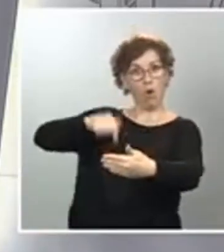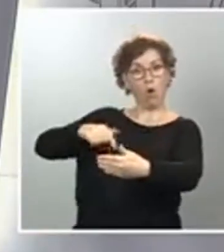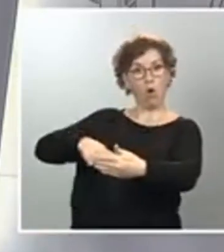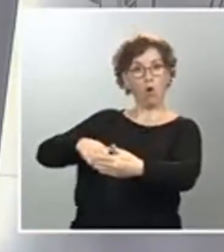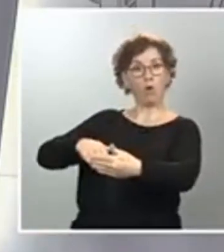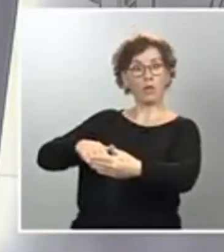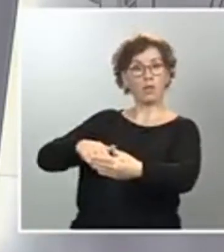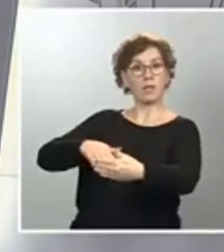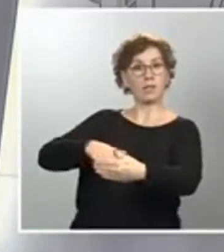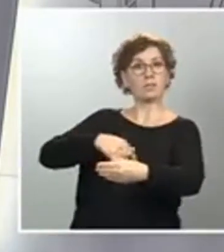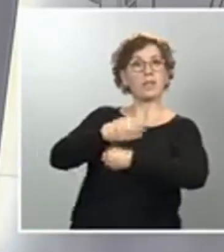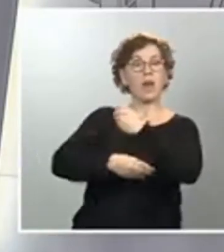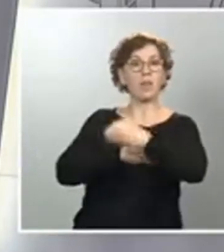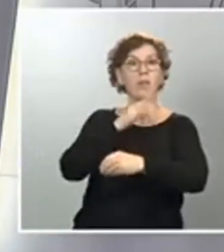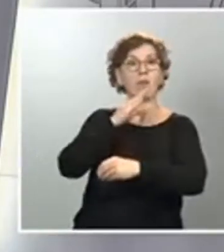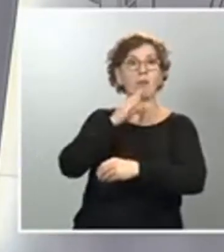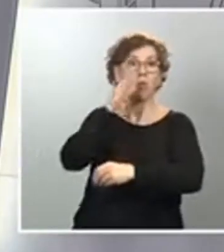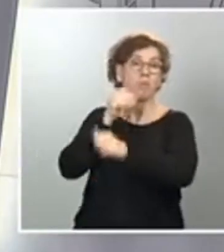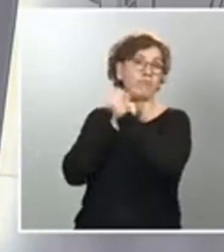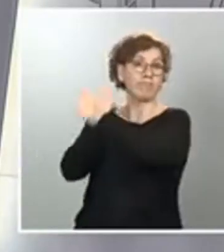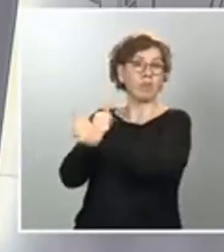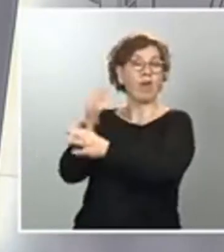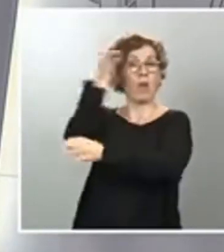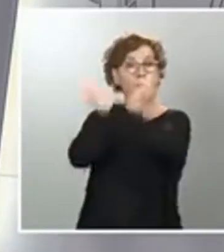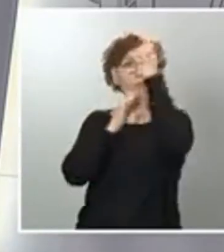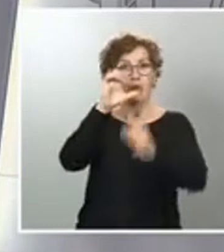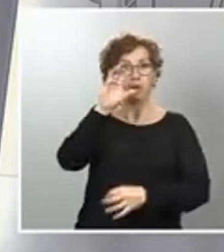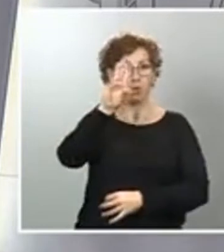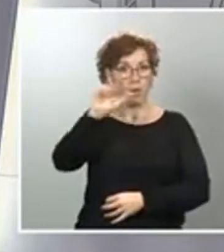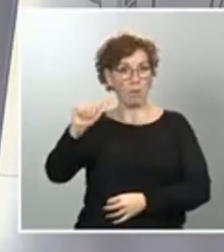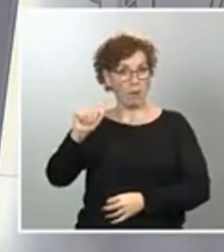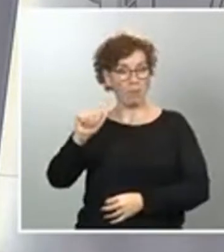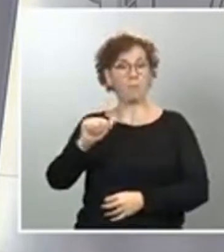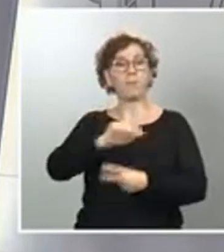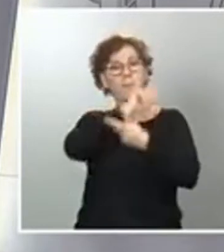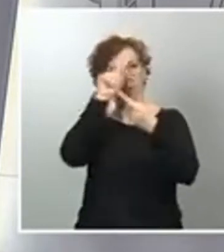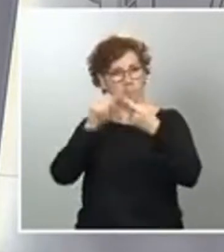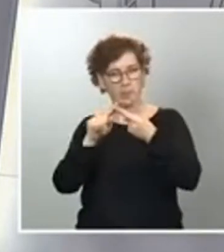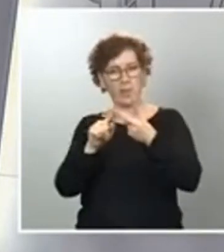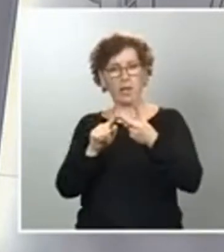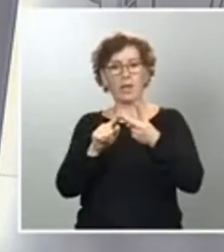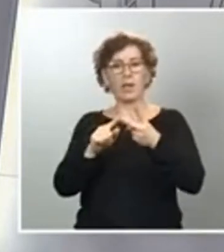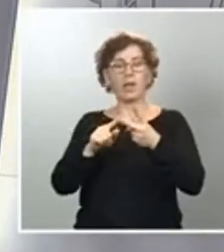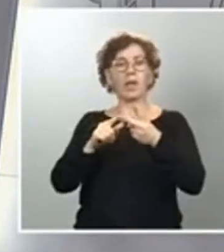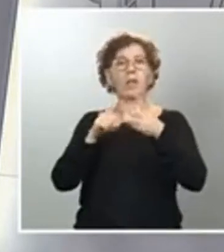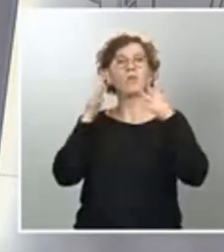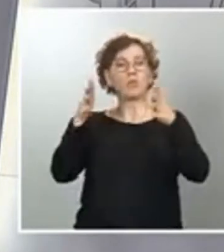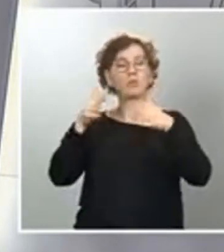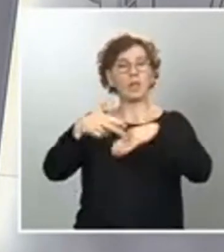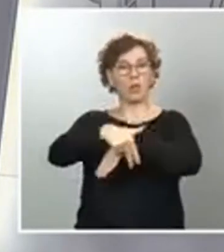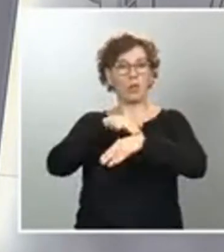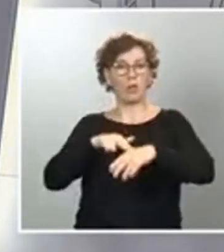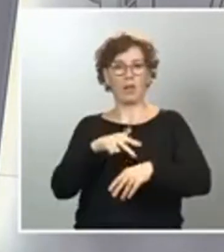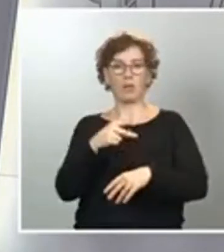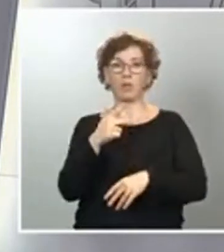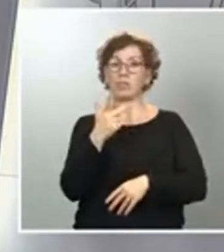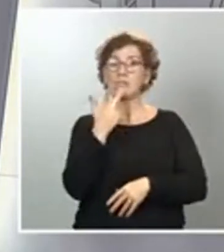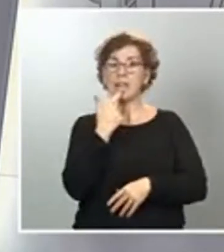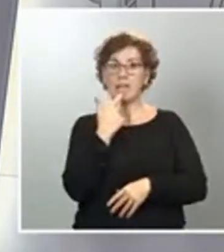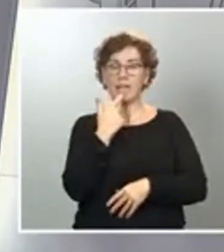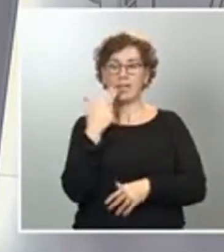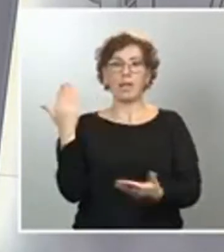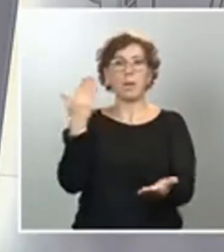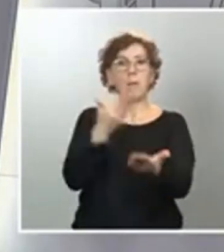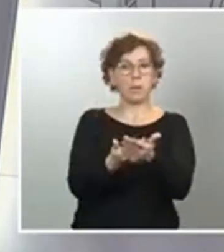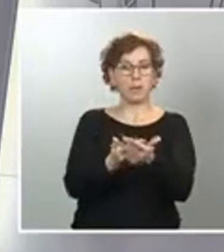por otro lado, el consejero delegado del Santander ha pedido hoy más líneas SICO ante la gran